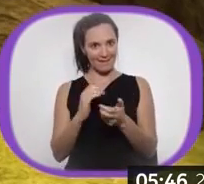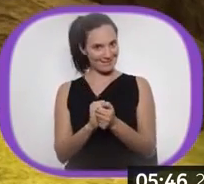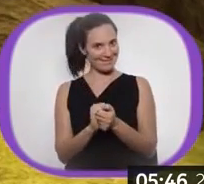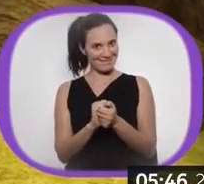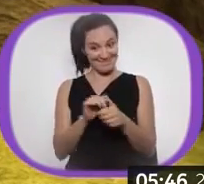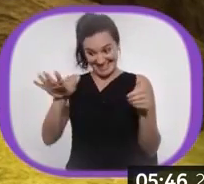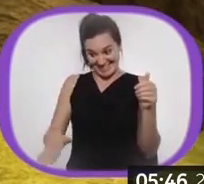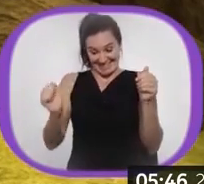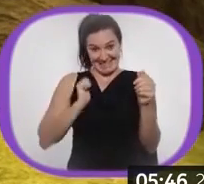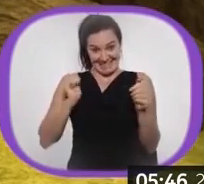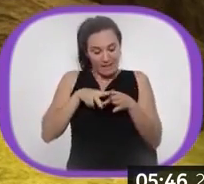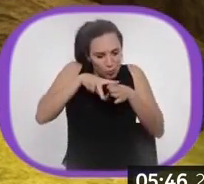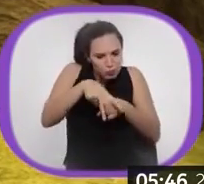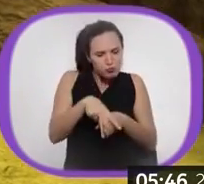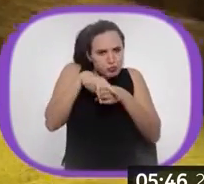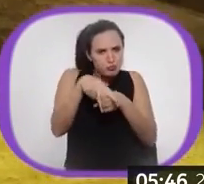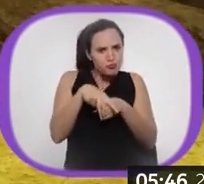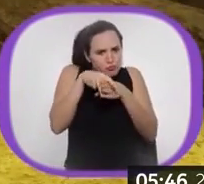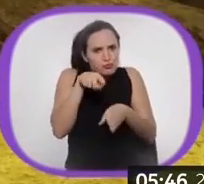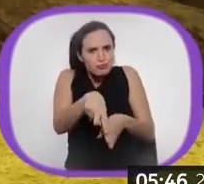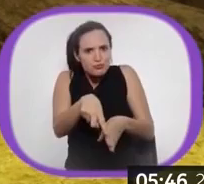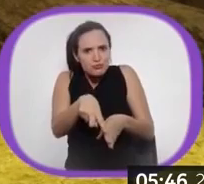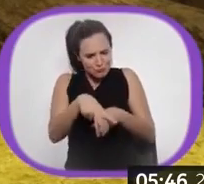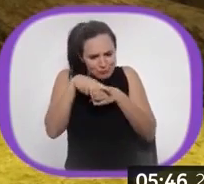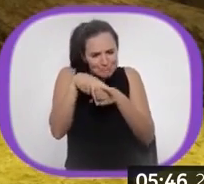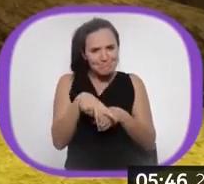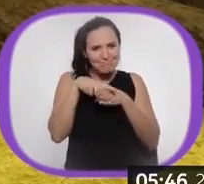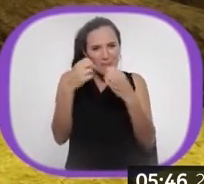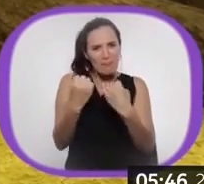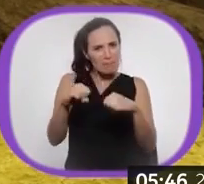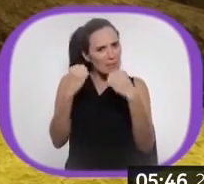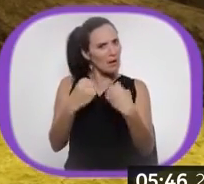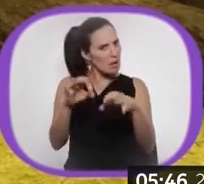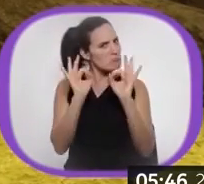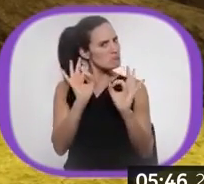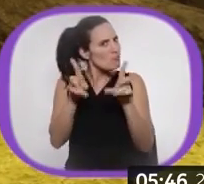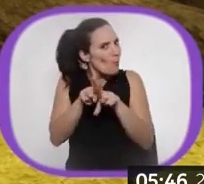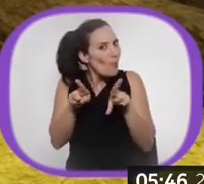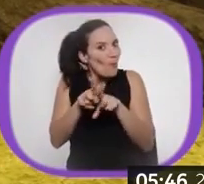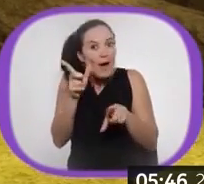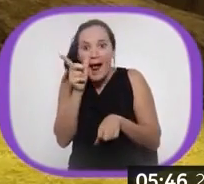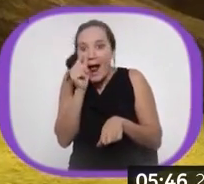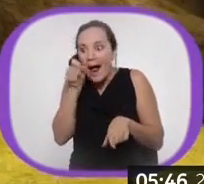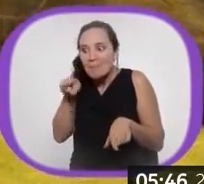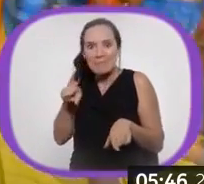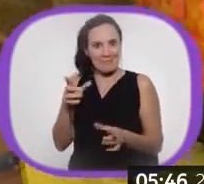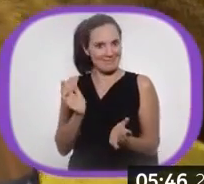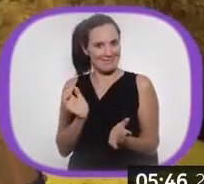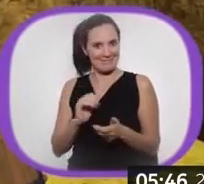Mike cabalga a Galahad. Lo entrena bien como lo hace papá.